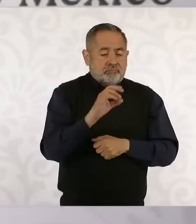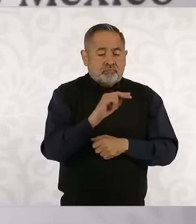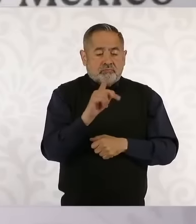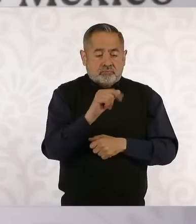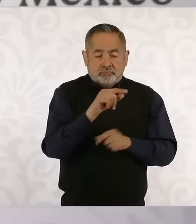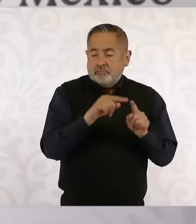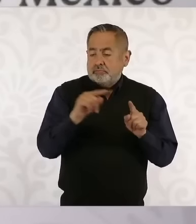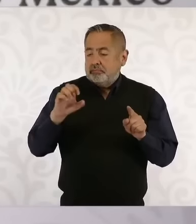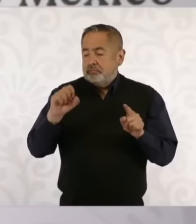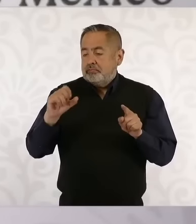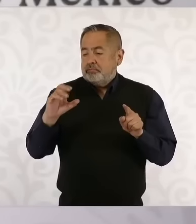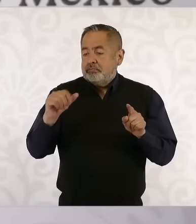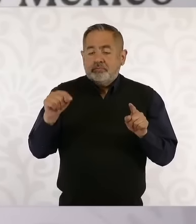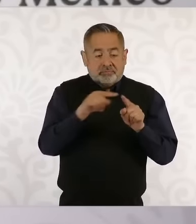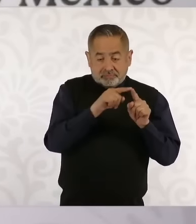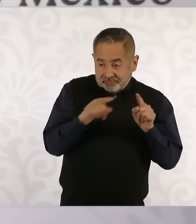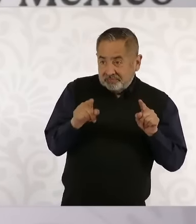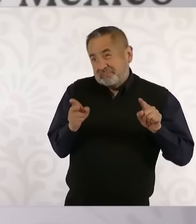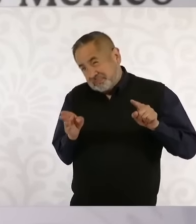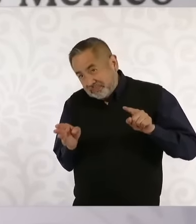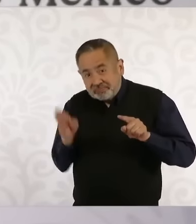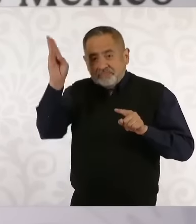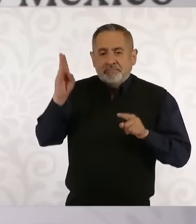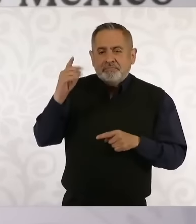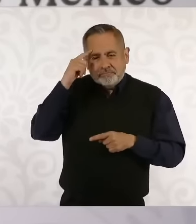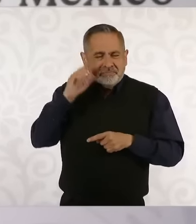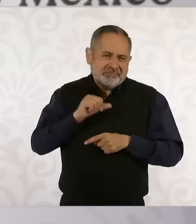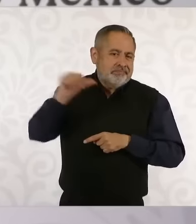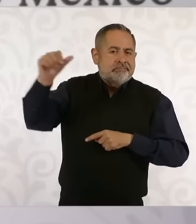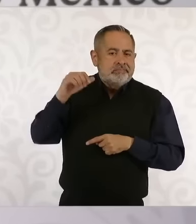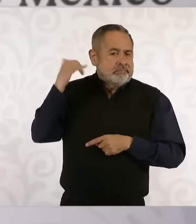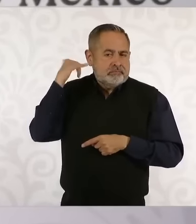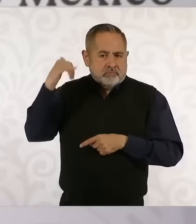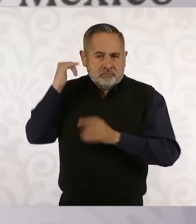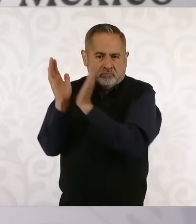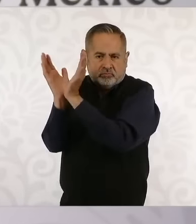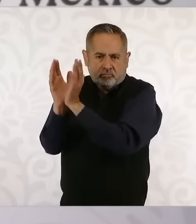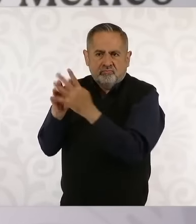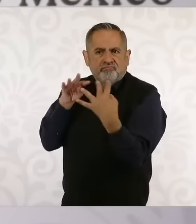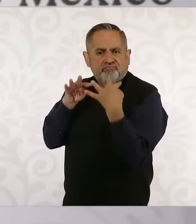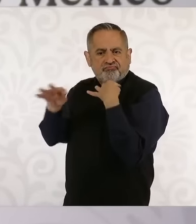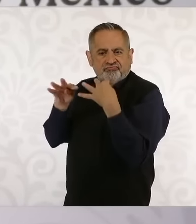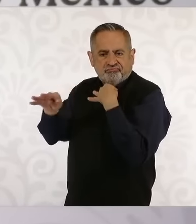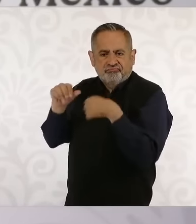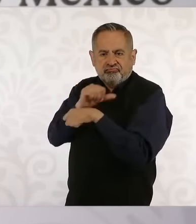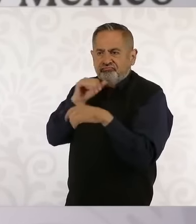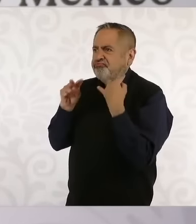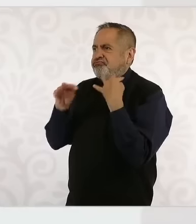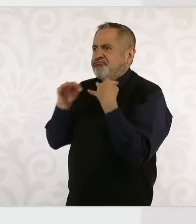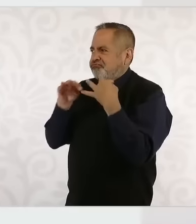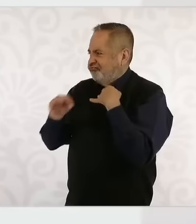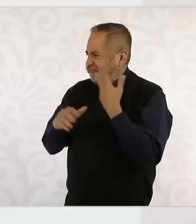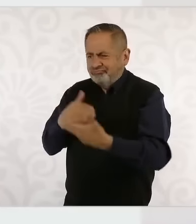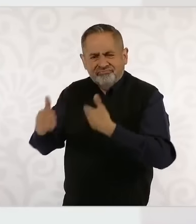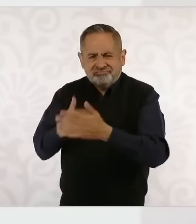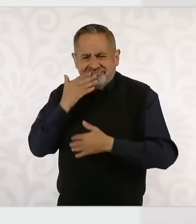comunicación desde el centro hasta la península de Yucatán, prácticamente en todos lados con 4 carriles. En fin,